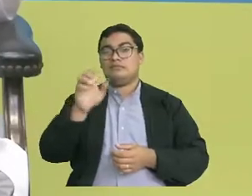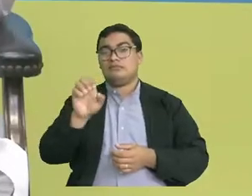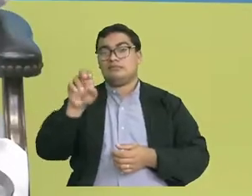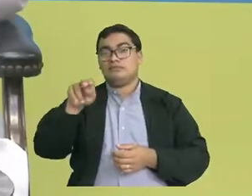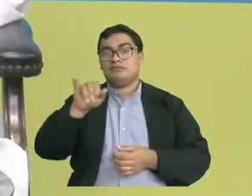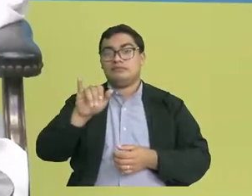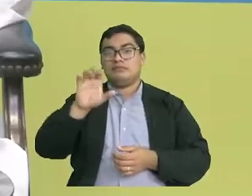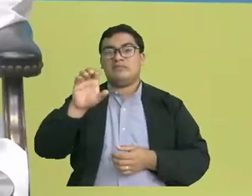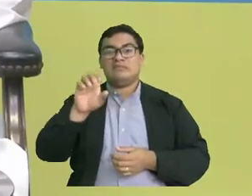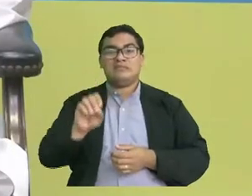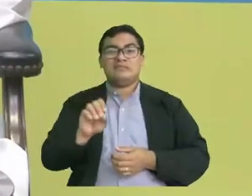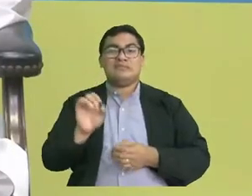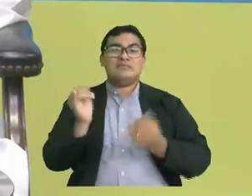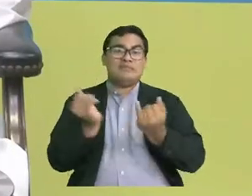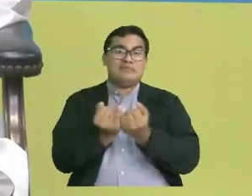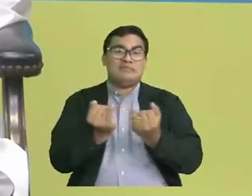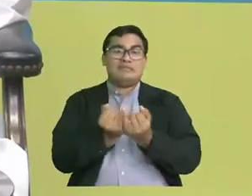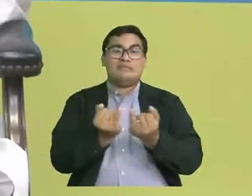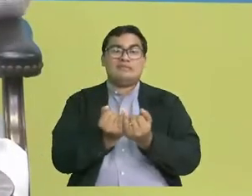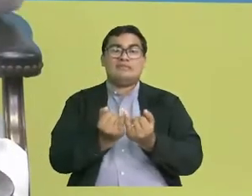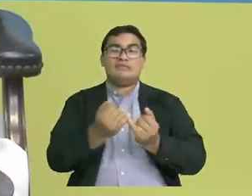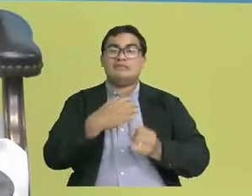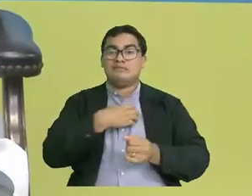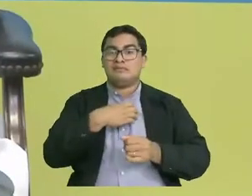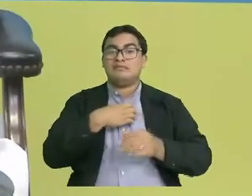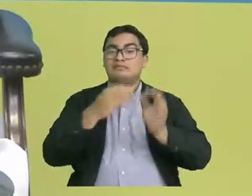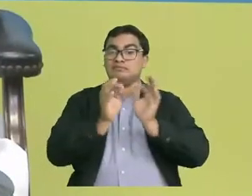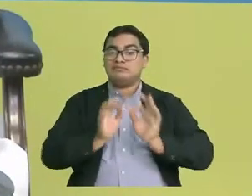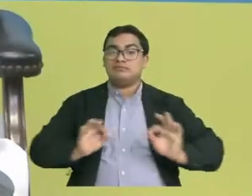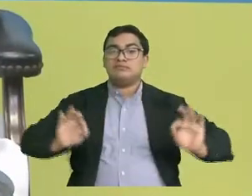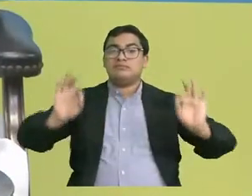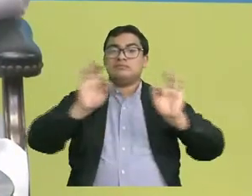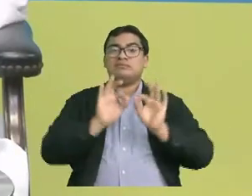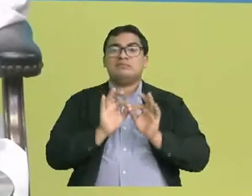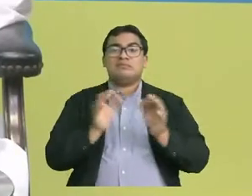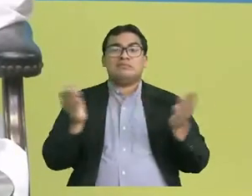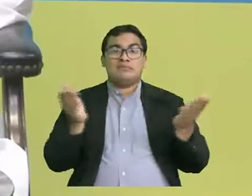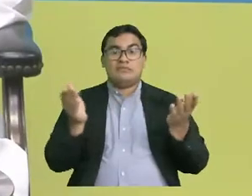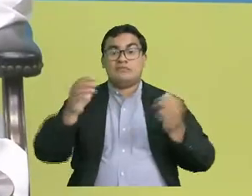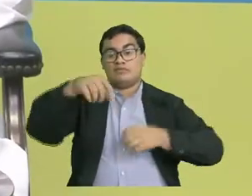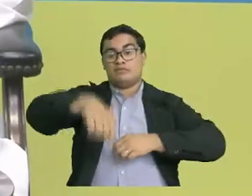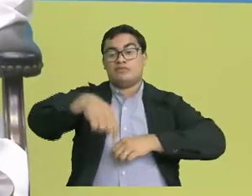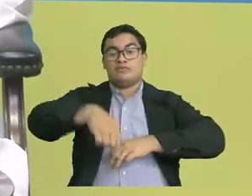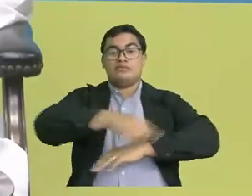que es parte de lo que más interesaba abordar el día de hoy,